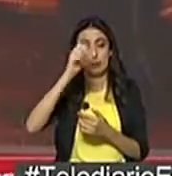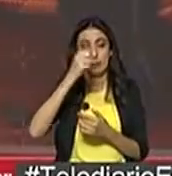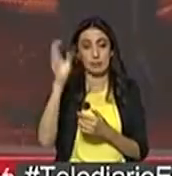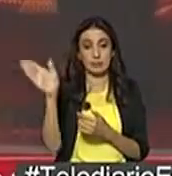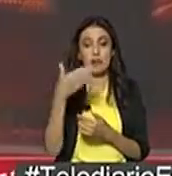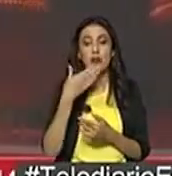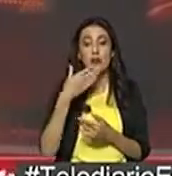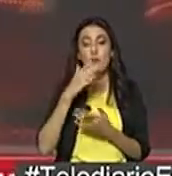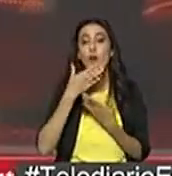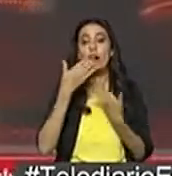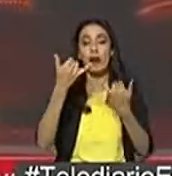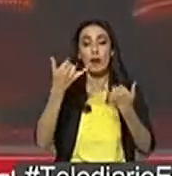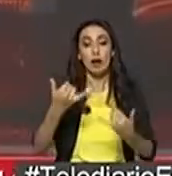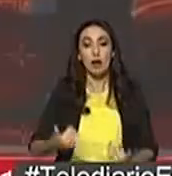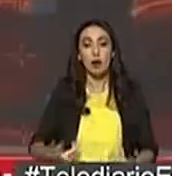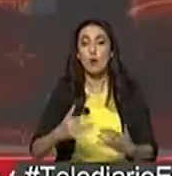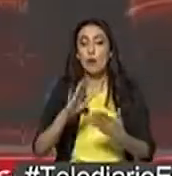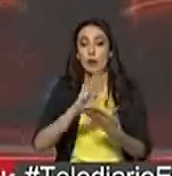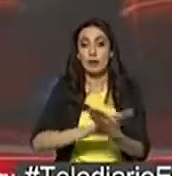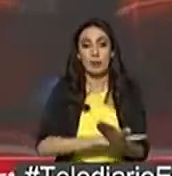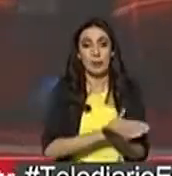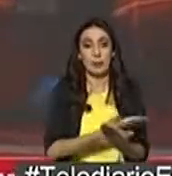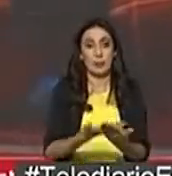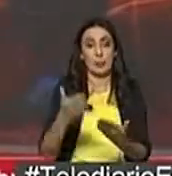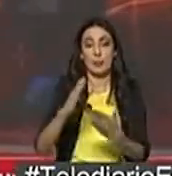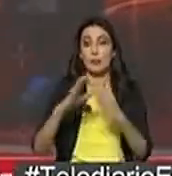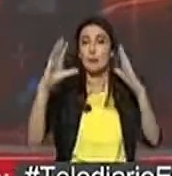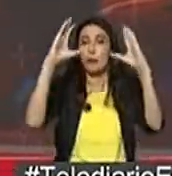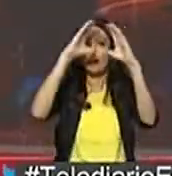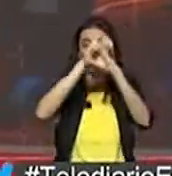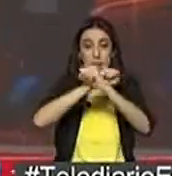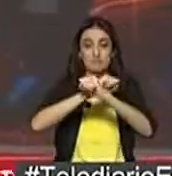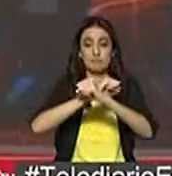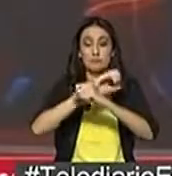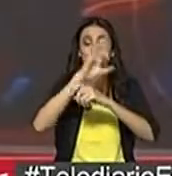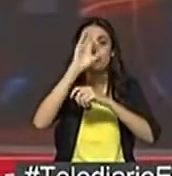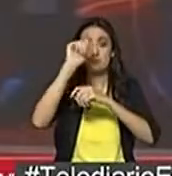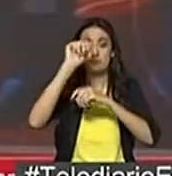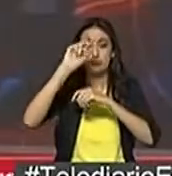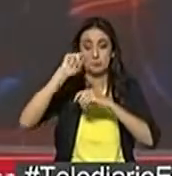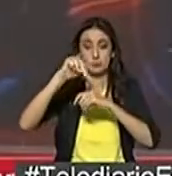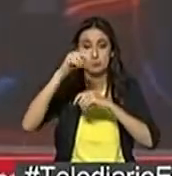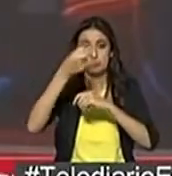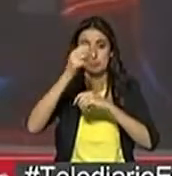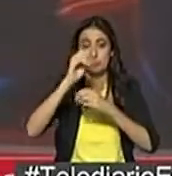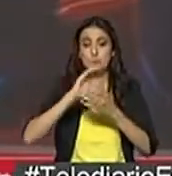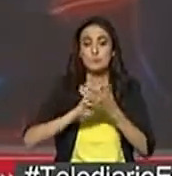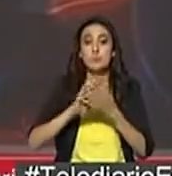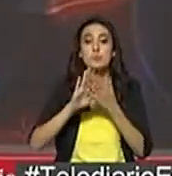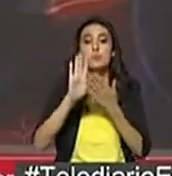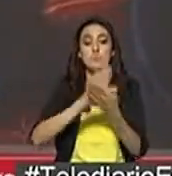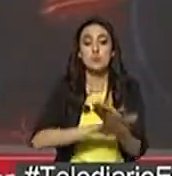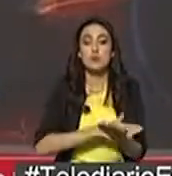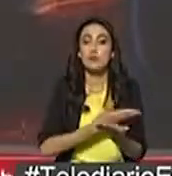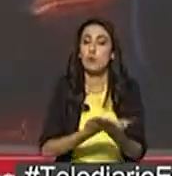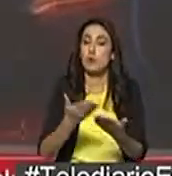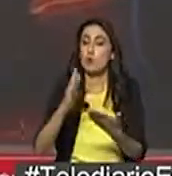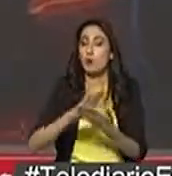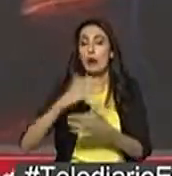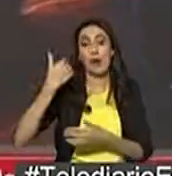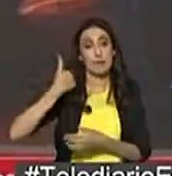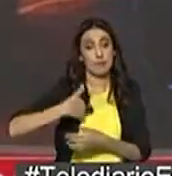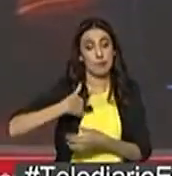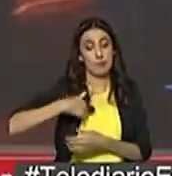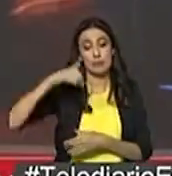homenaje a este instrumento en un concierto denominado Noches de Tango y Bandoneón, donde se interpretarán melodías argentinas y